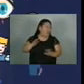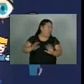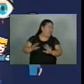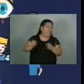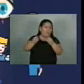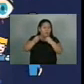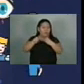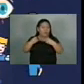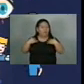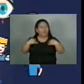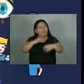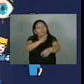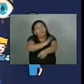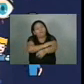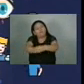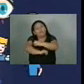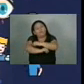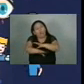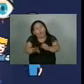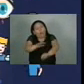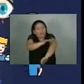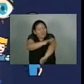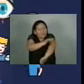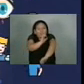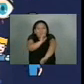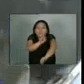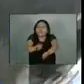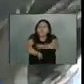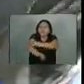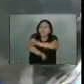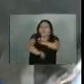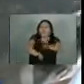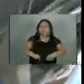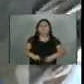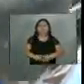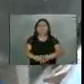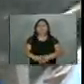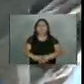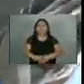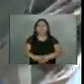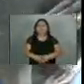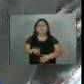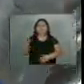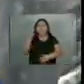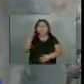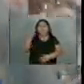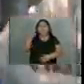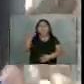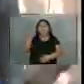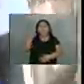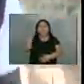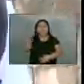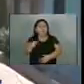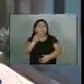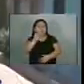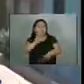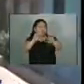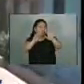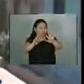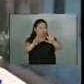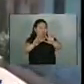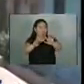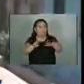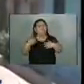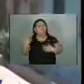apetito, dolor muscular y en articulaciones. En cuanto a los casos de Zika, se contabilizan 27